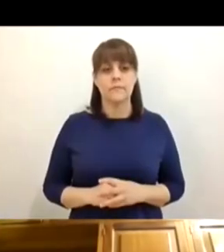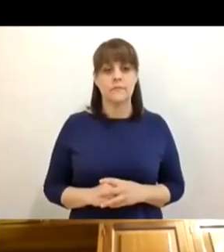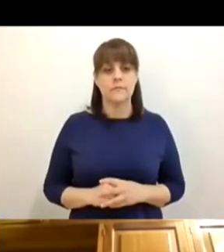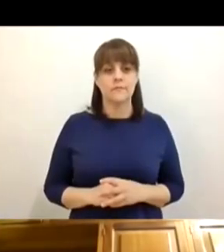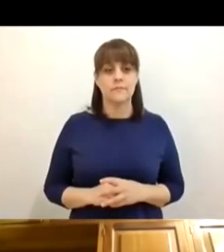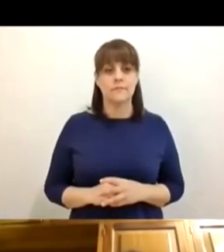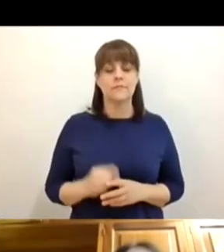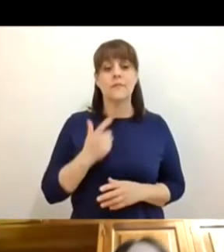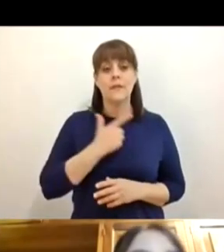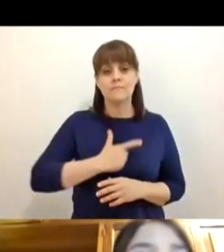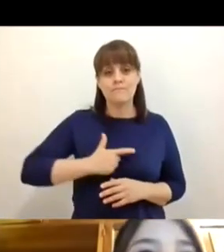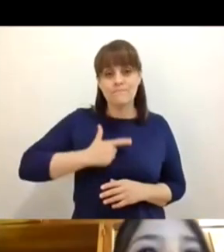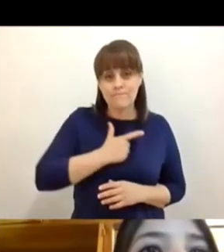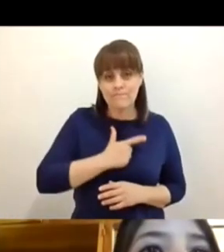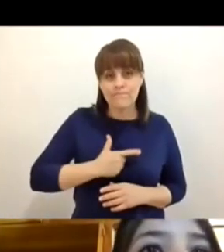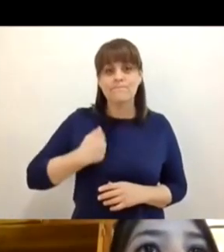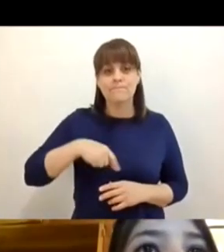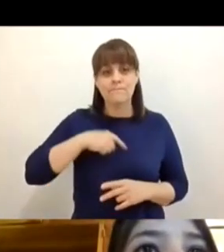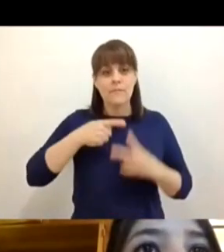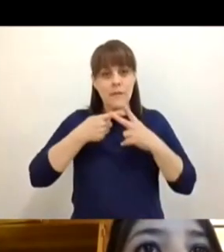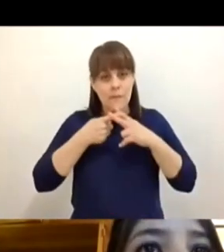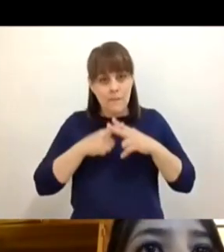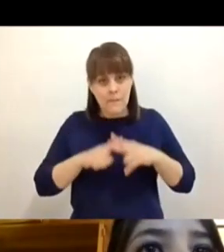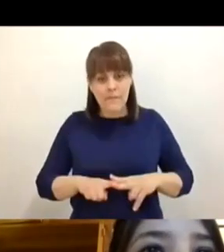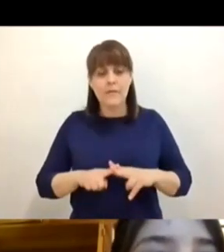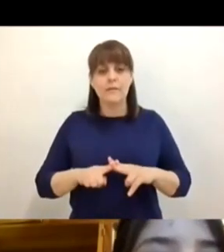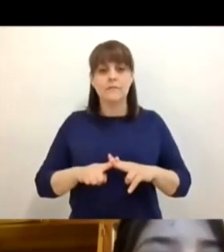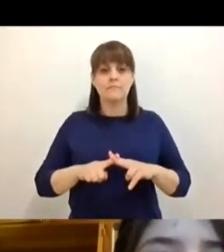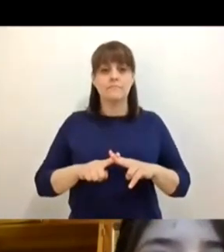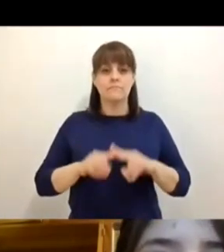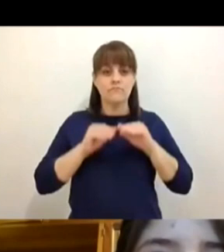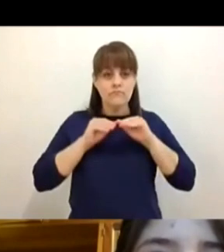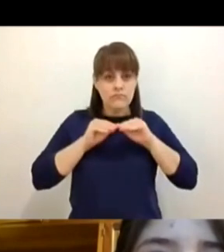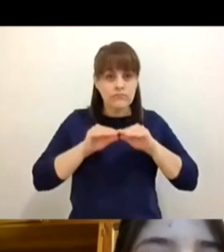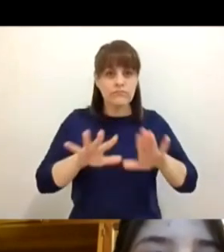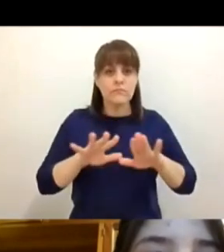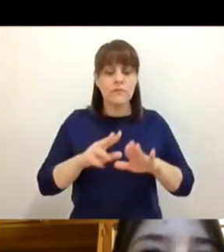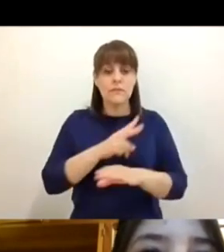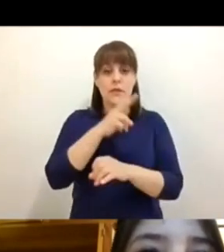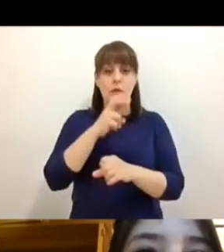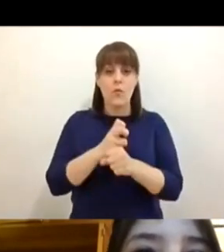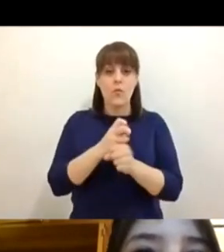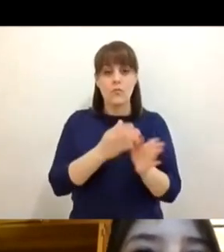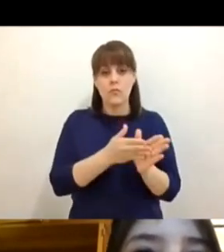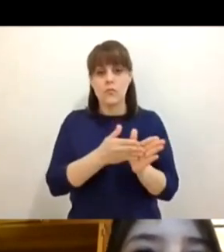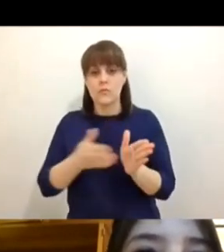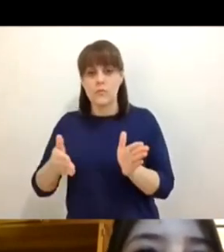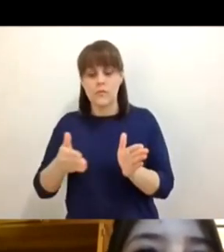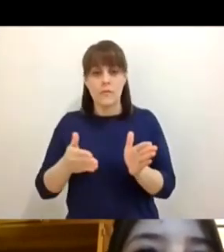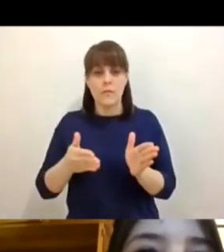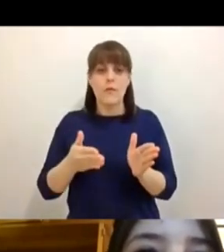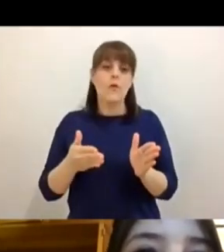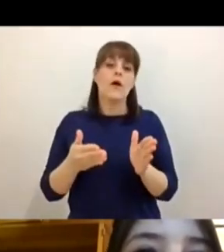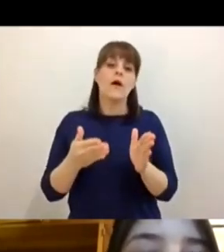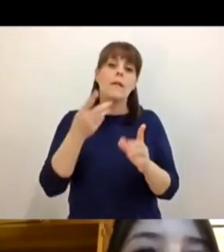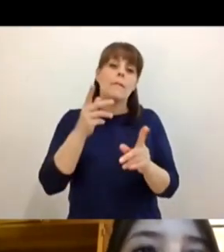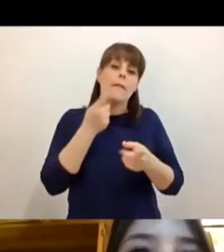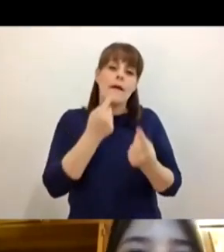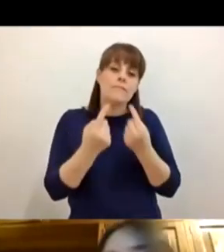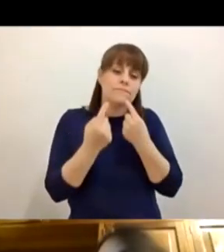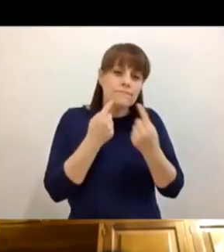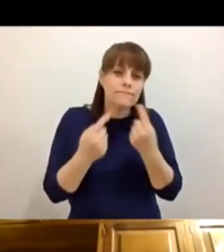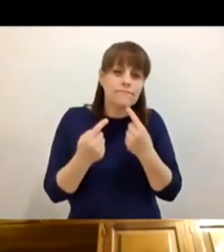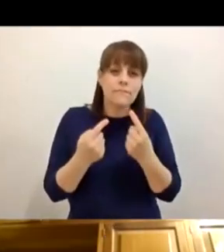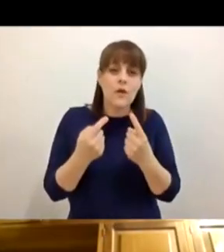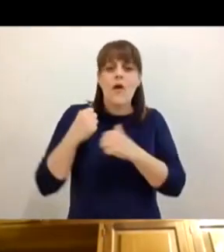Con muchísimo gusto empezamos esta transmisión del segundo ciclo de conversatorios en línea organizados por CIPINA. La